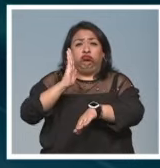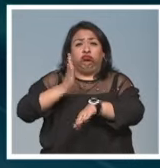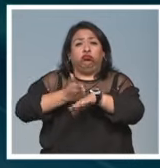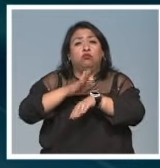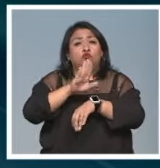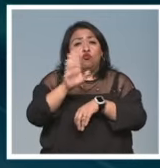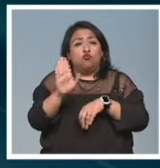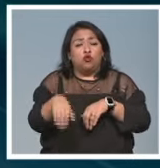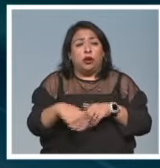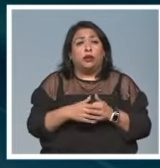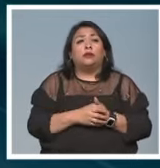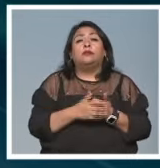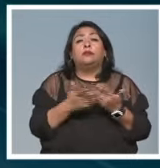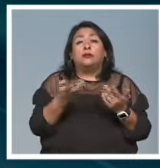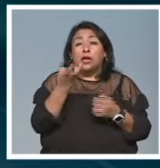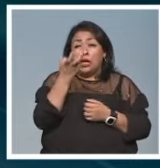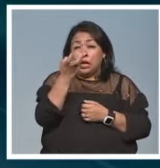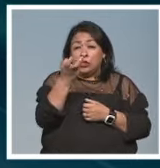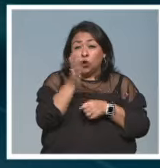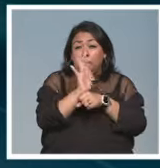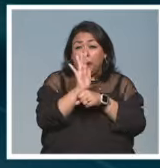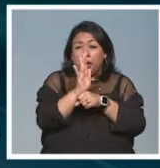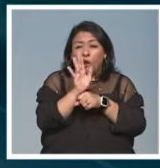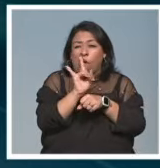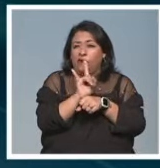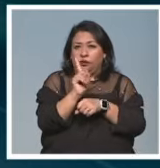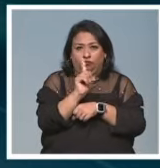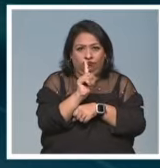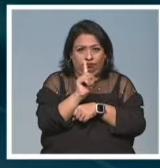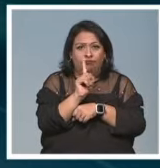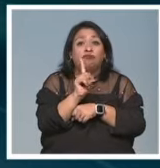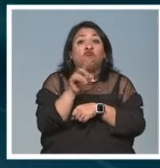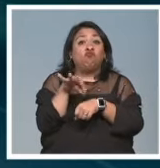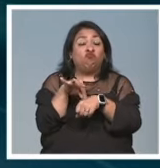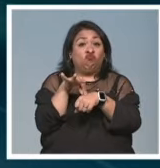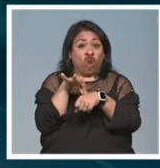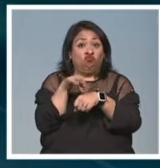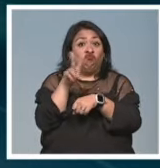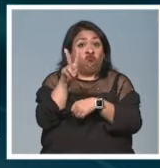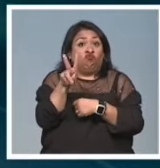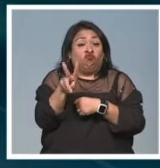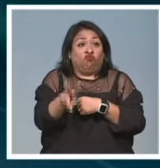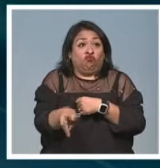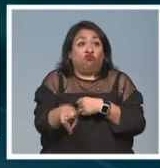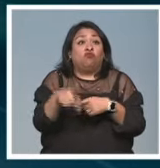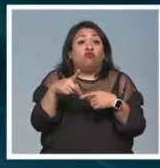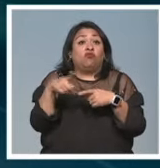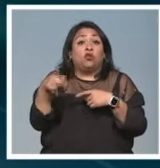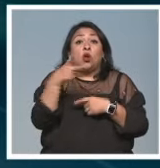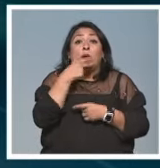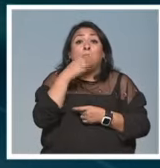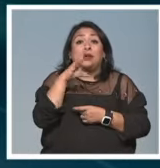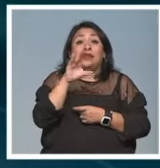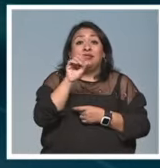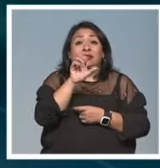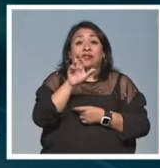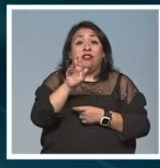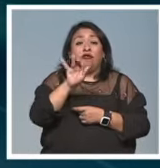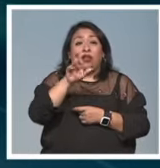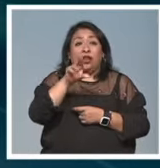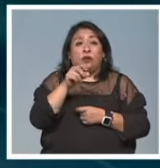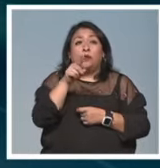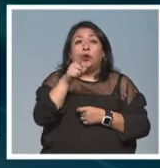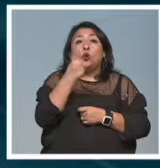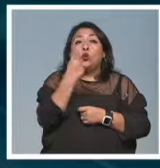a muerte. Pero esta no se trata de una película de ficción, esto le ocurrió en la vida real a César Fierro.